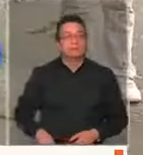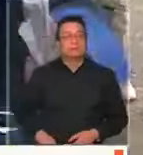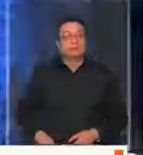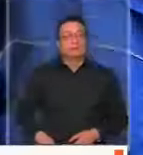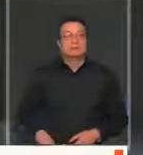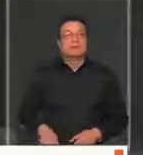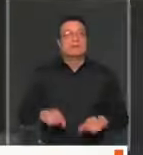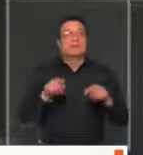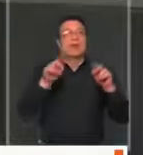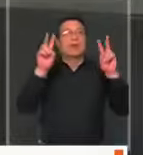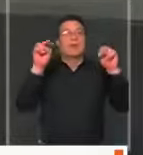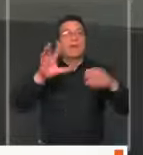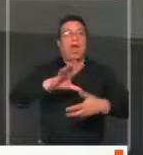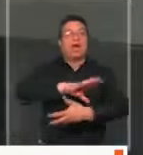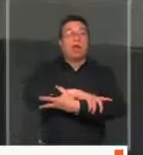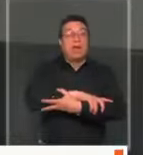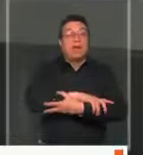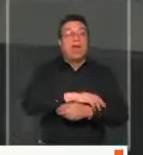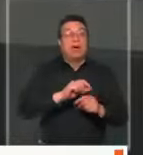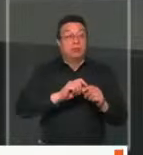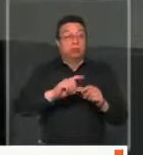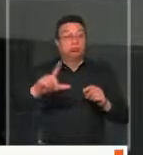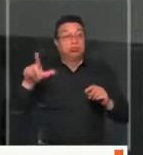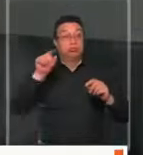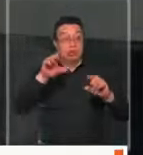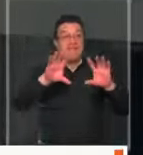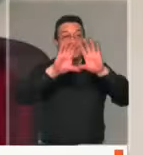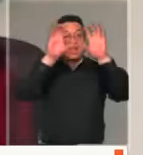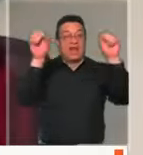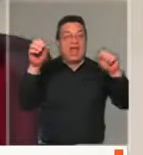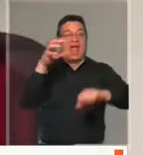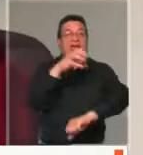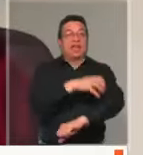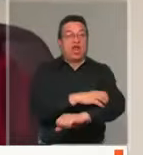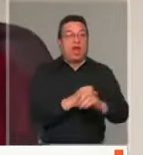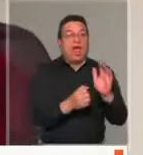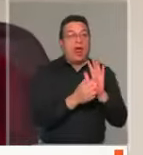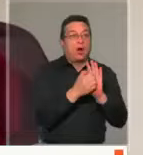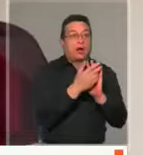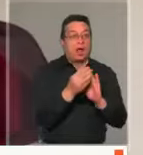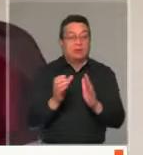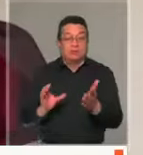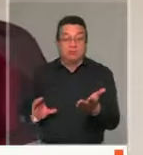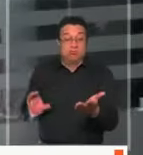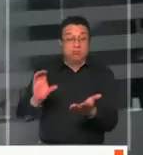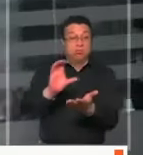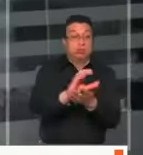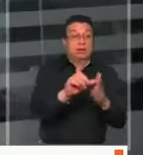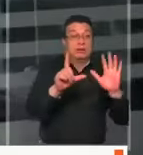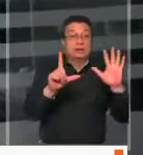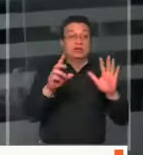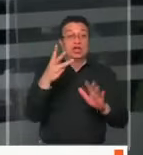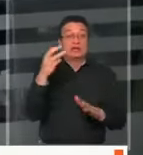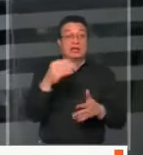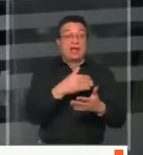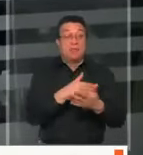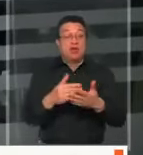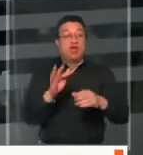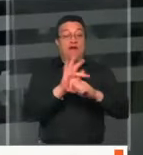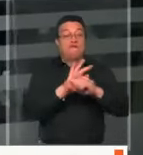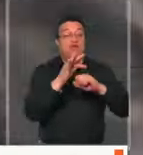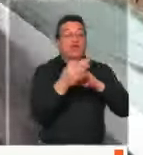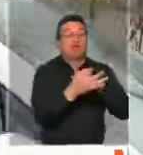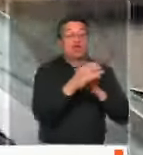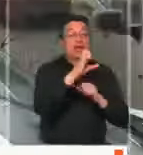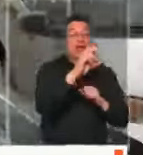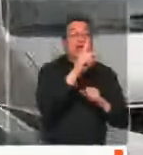arista del caso Convenios que prendió las alertas de la Fiscalía en la región de la Araucanía. El traspaso de más de 730 millones de pesos a las fundaciones SEDUC